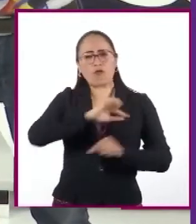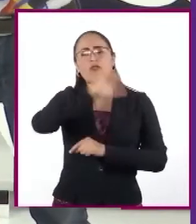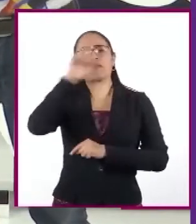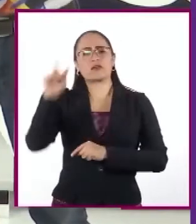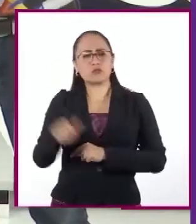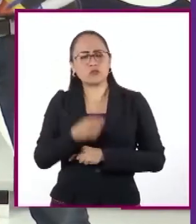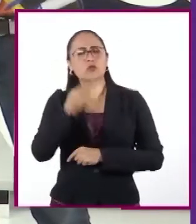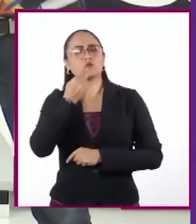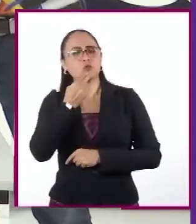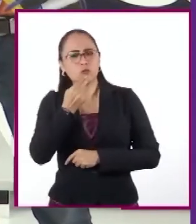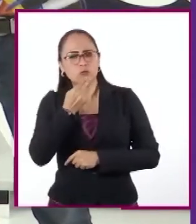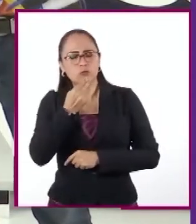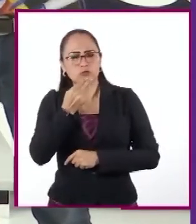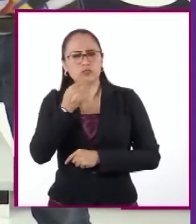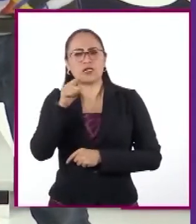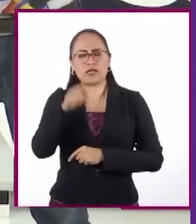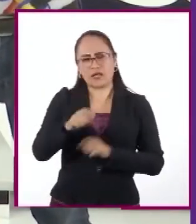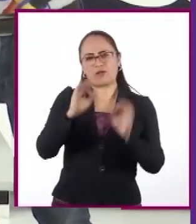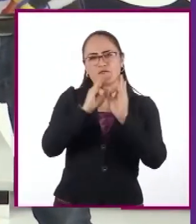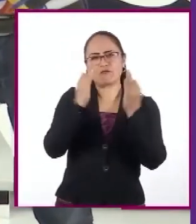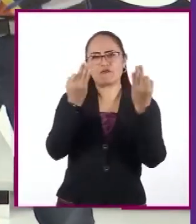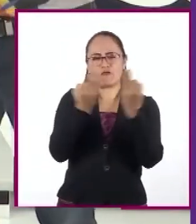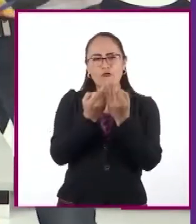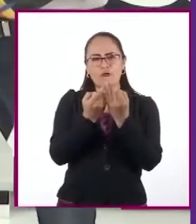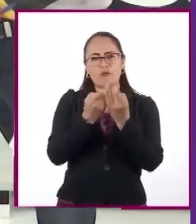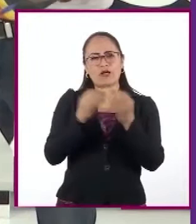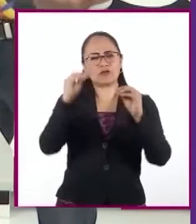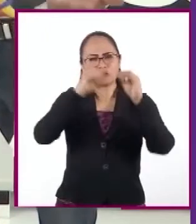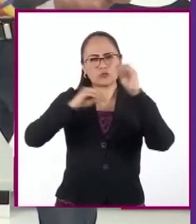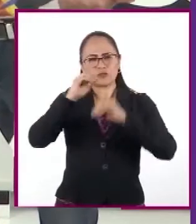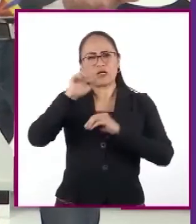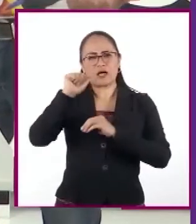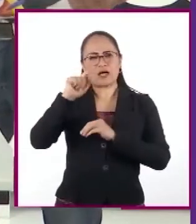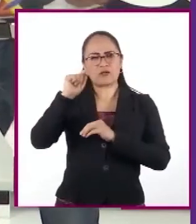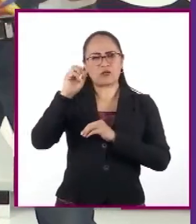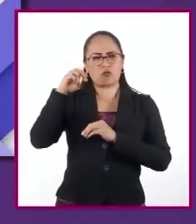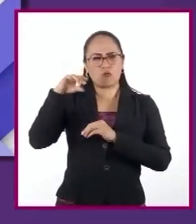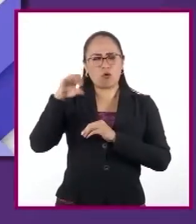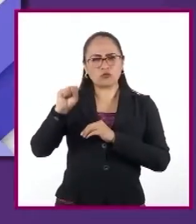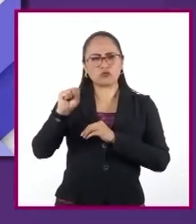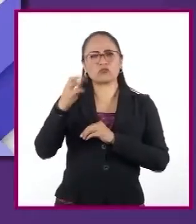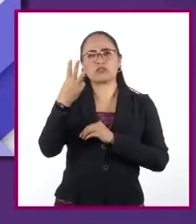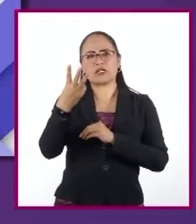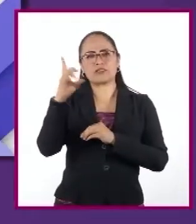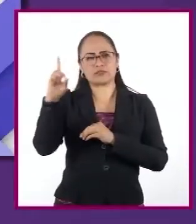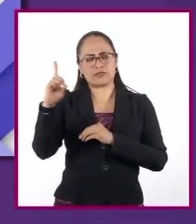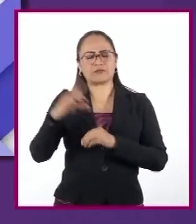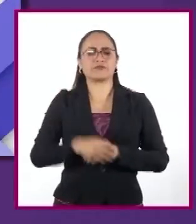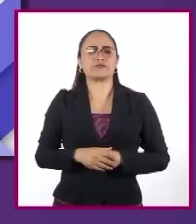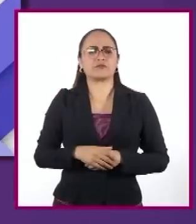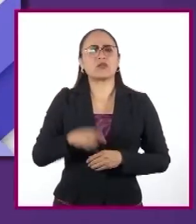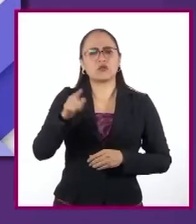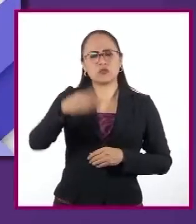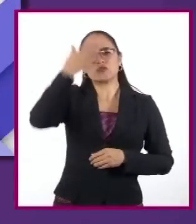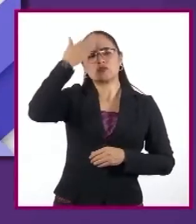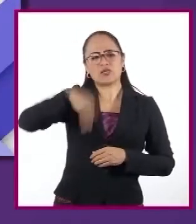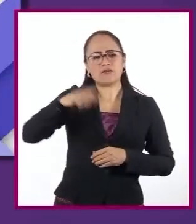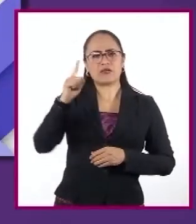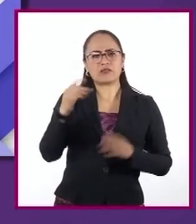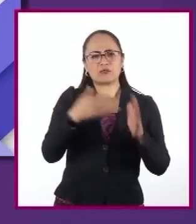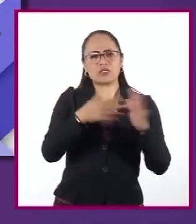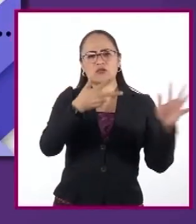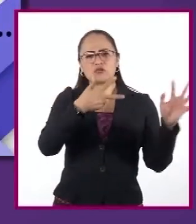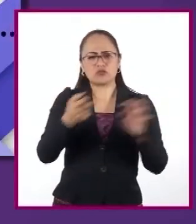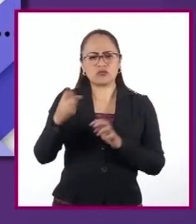la construcción de modelos atómicos tridimensionales de los elementos químicos. ¿Sabían que en